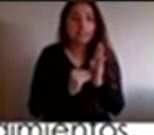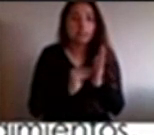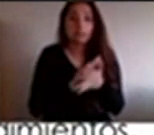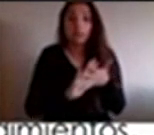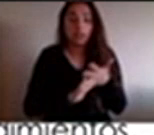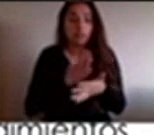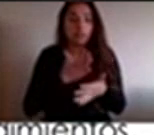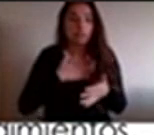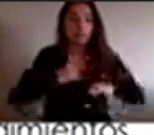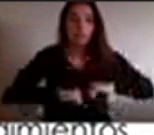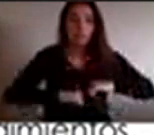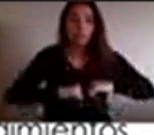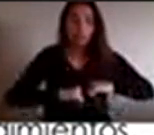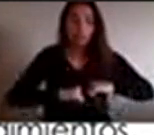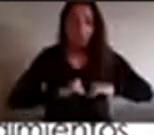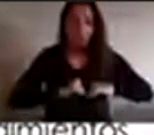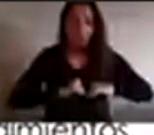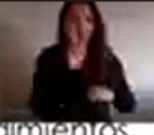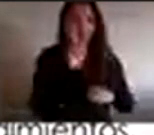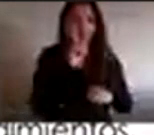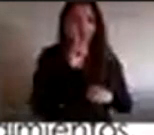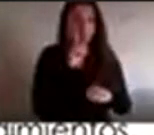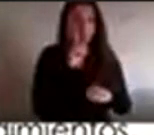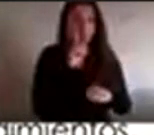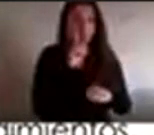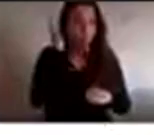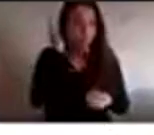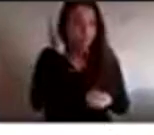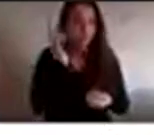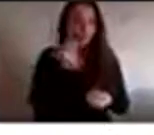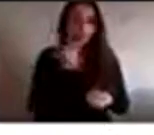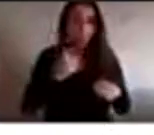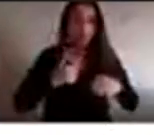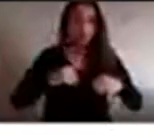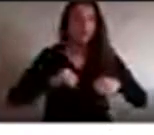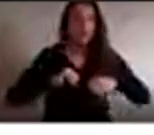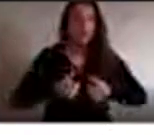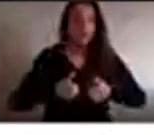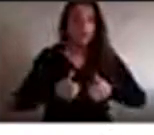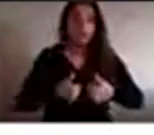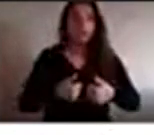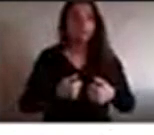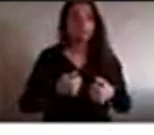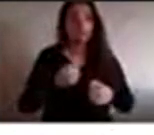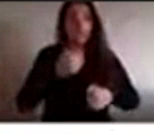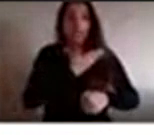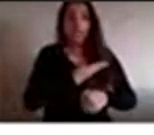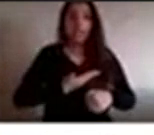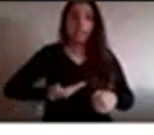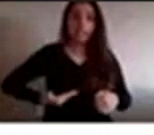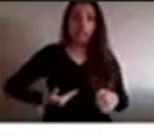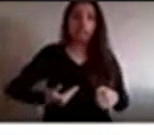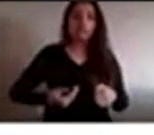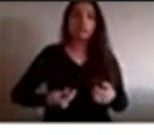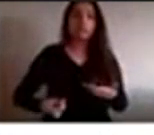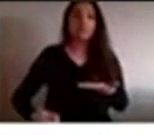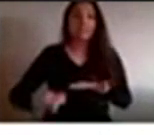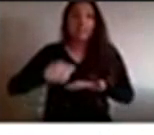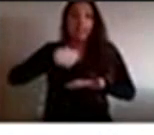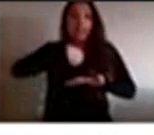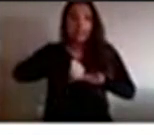a 270.000 pesos, lo cual consideramos es una herramienta que en el fondo incentiva la contratación